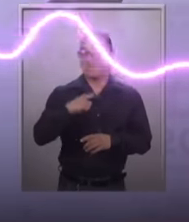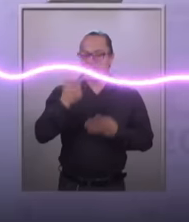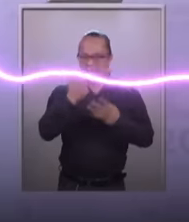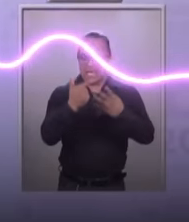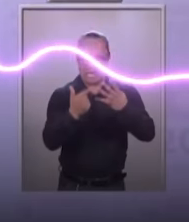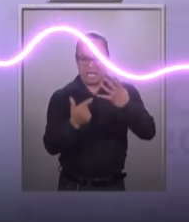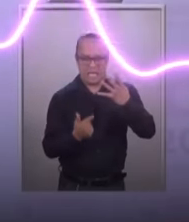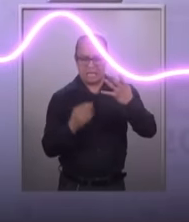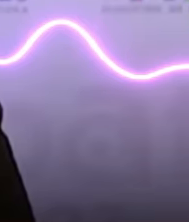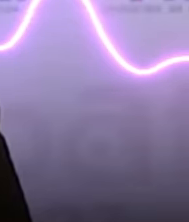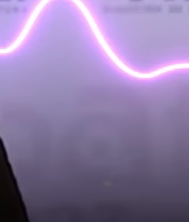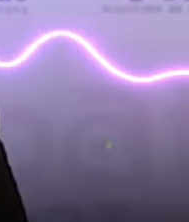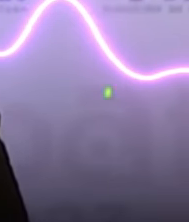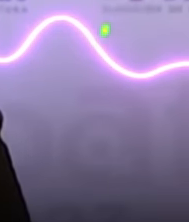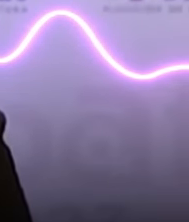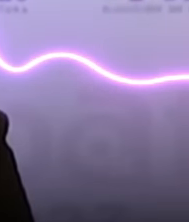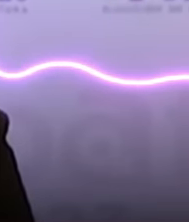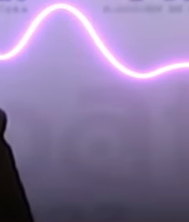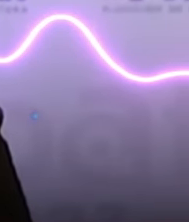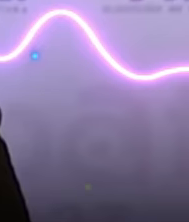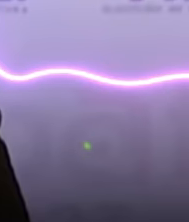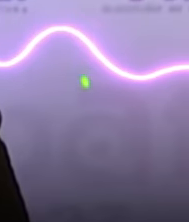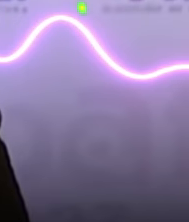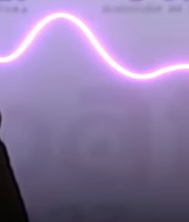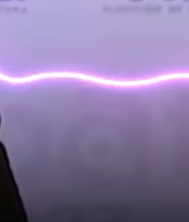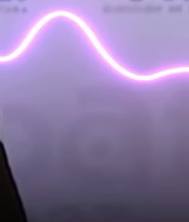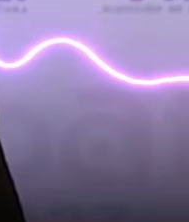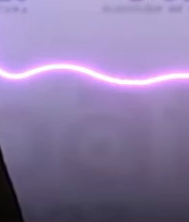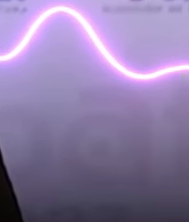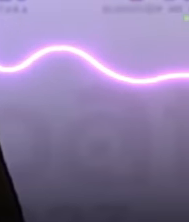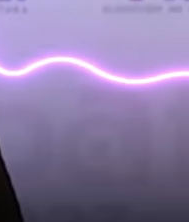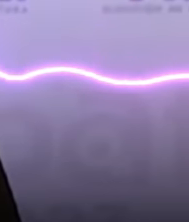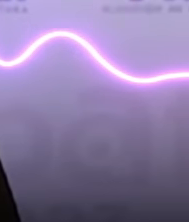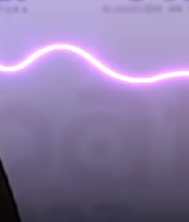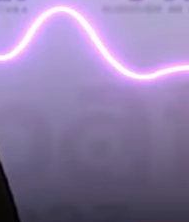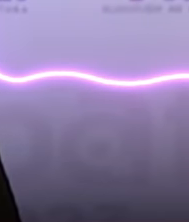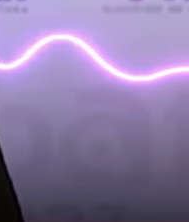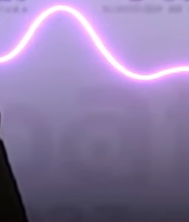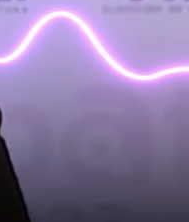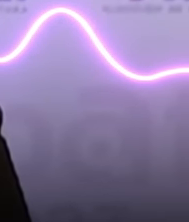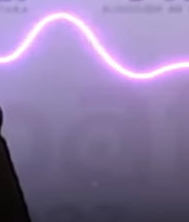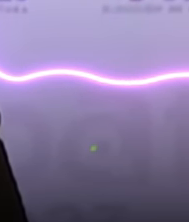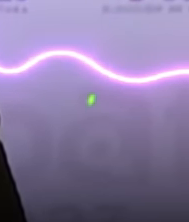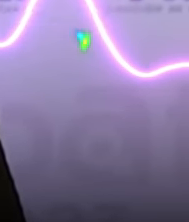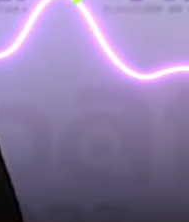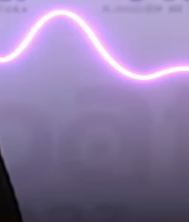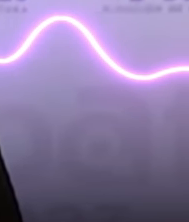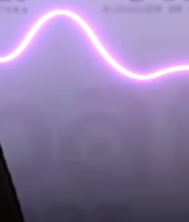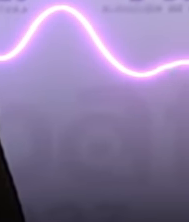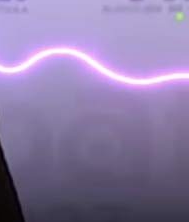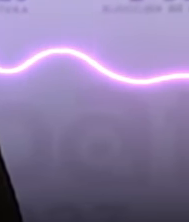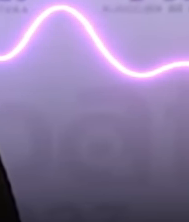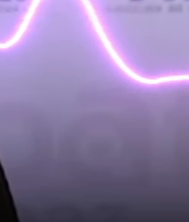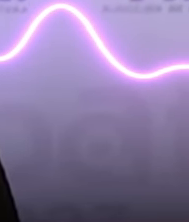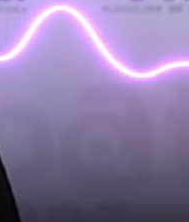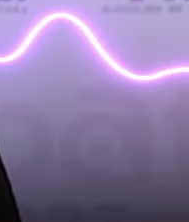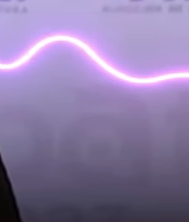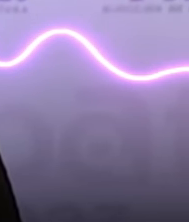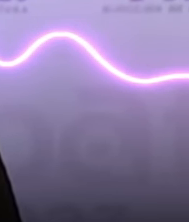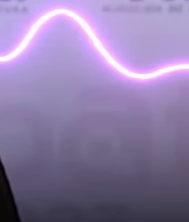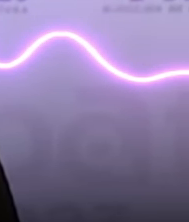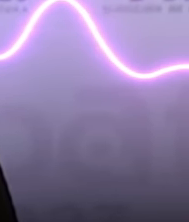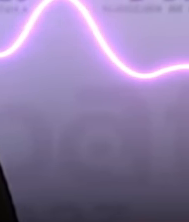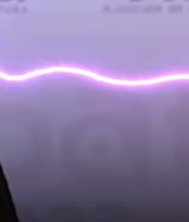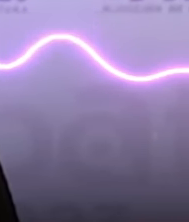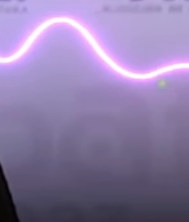el índice de transparencia. Por ello, mi objetivo será erradicar el clientelismo en programas sociales que para ellos son muy buenos y